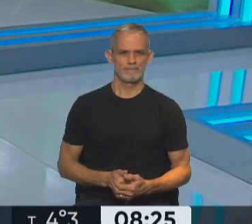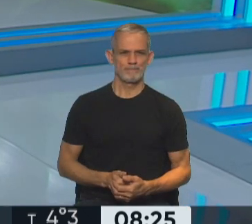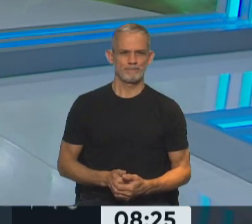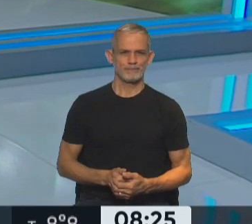o sea que viene